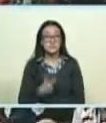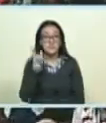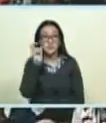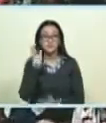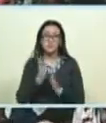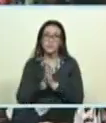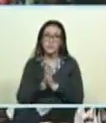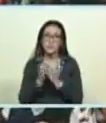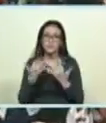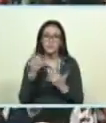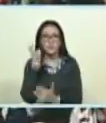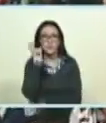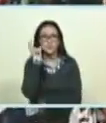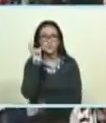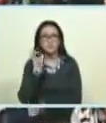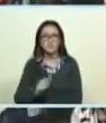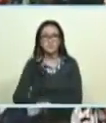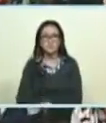Escúchenme.